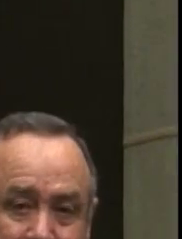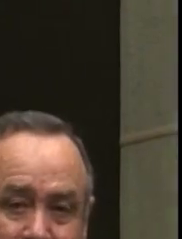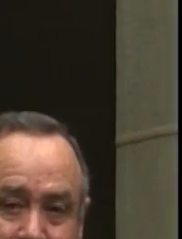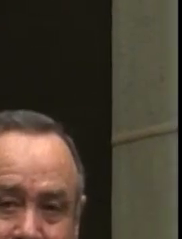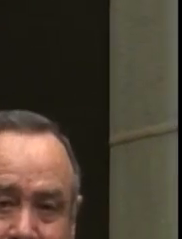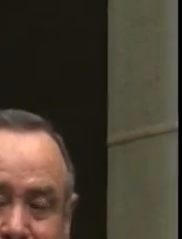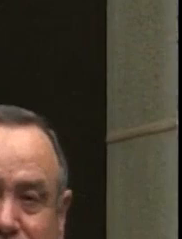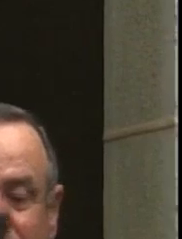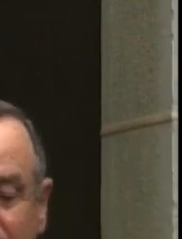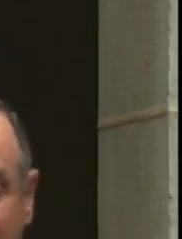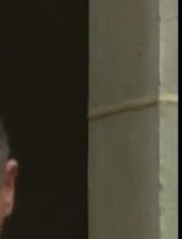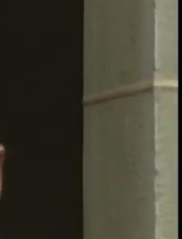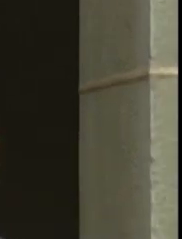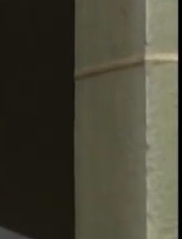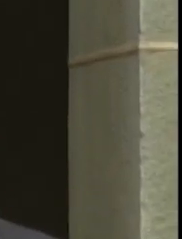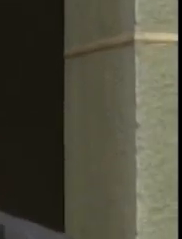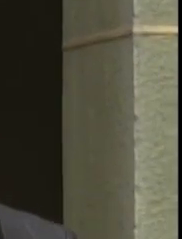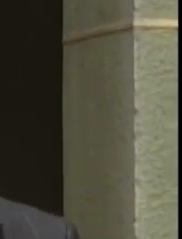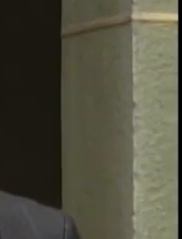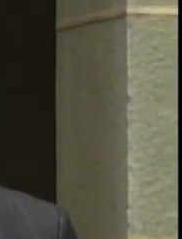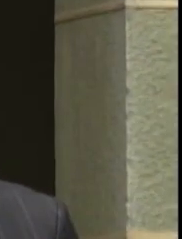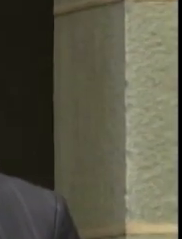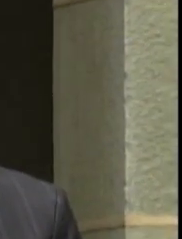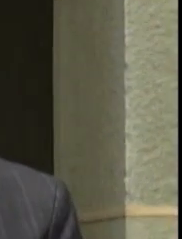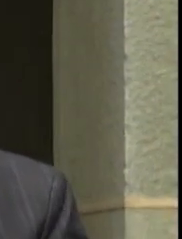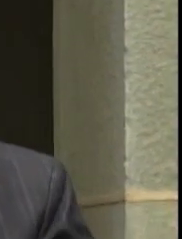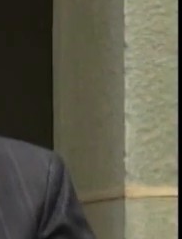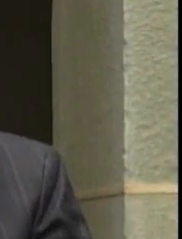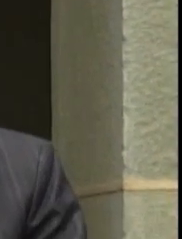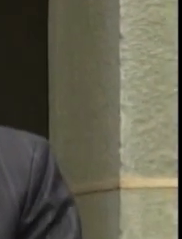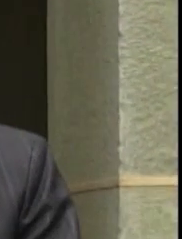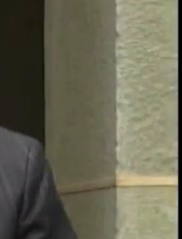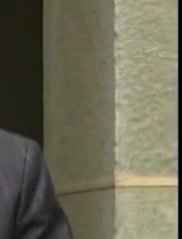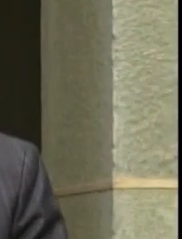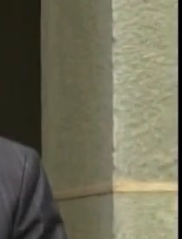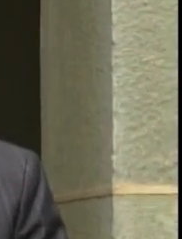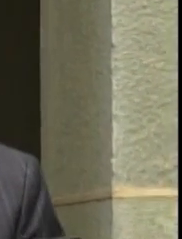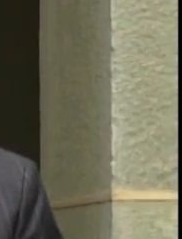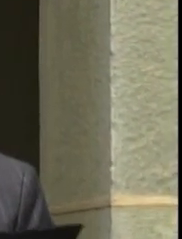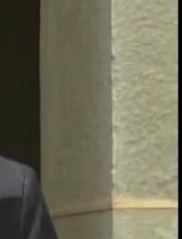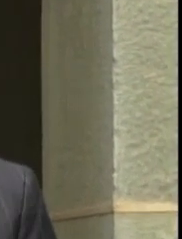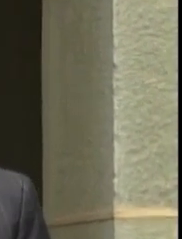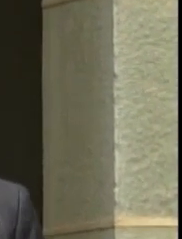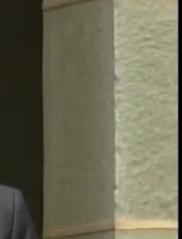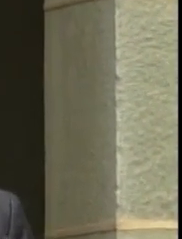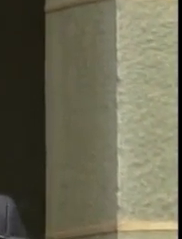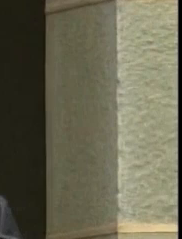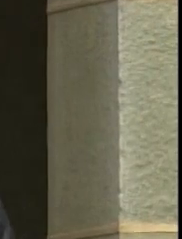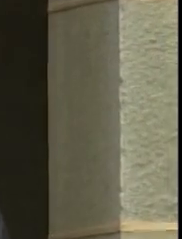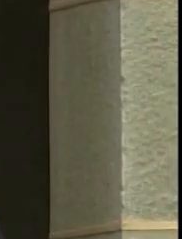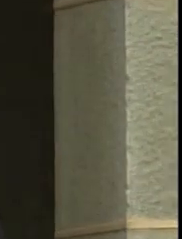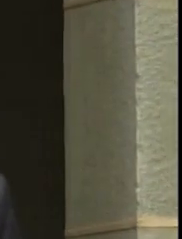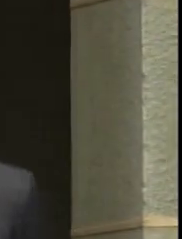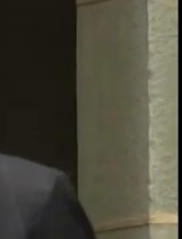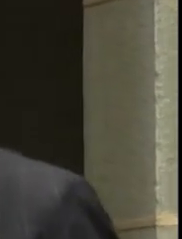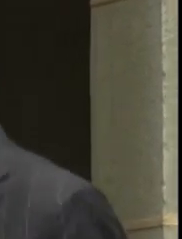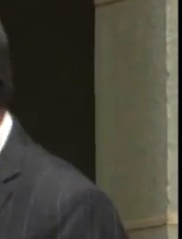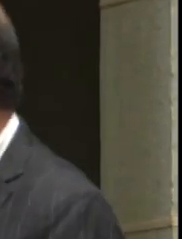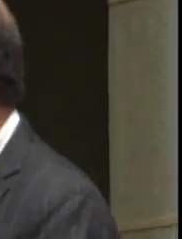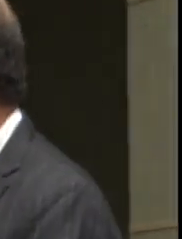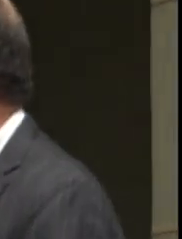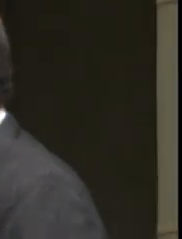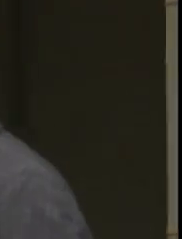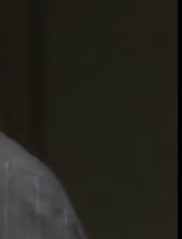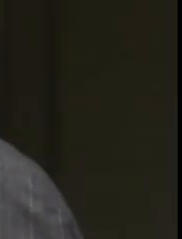está bien buen proyecto es muy bueno porque sabemos hay un déficit grande de vivienda en nuestro país y acceder a una